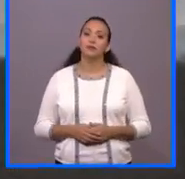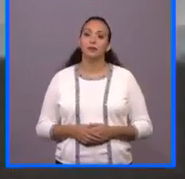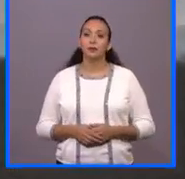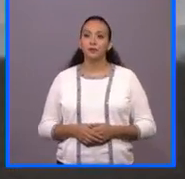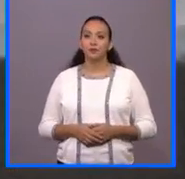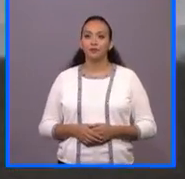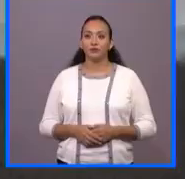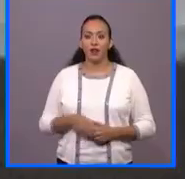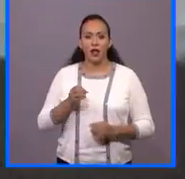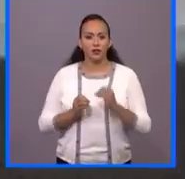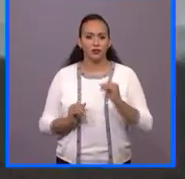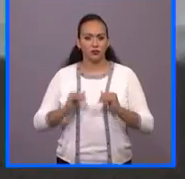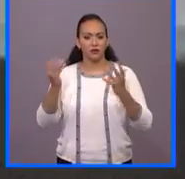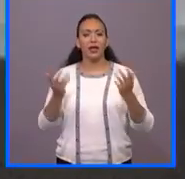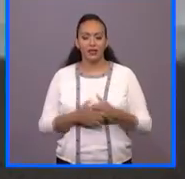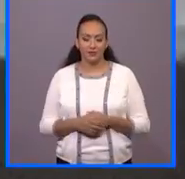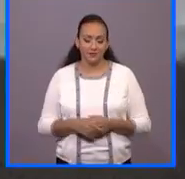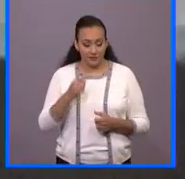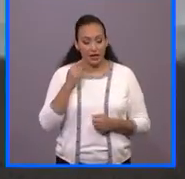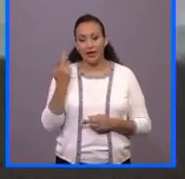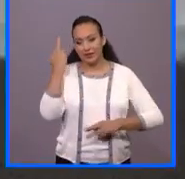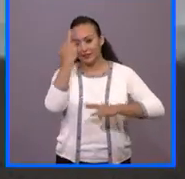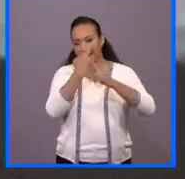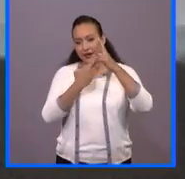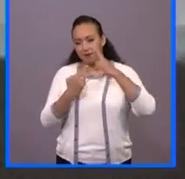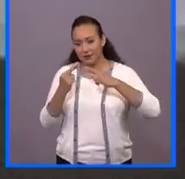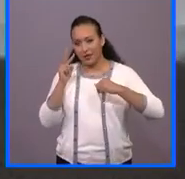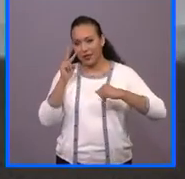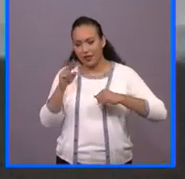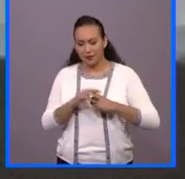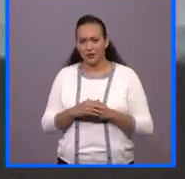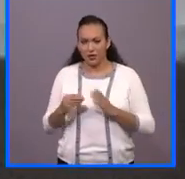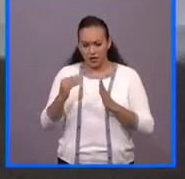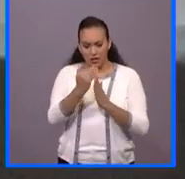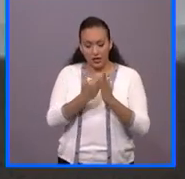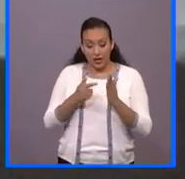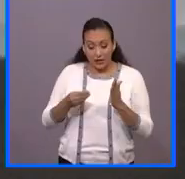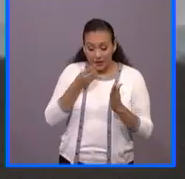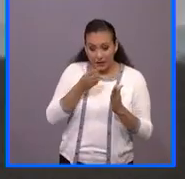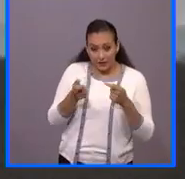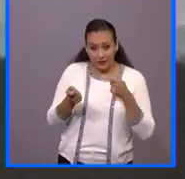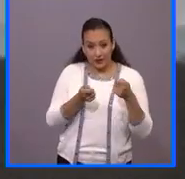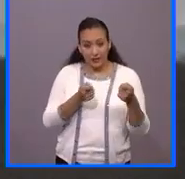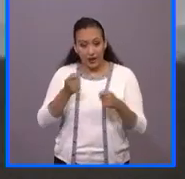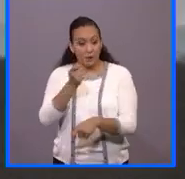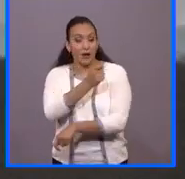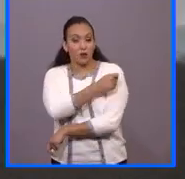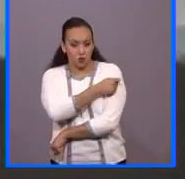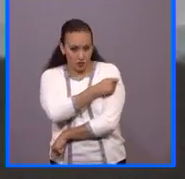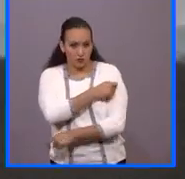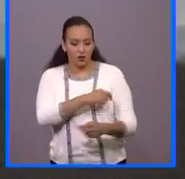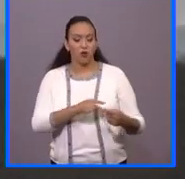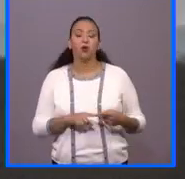que han hecho las Cortes Constitucionales es revisar si la medida específica que regula, ¿no?, la vacunación